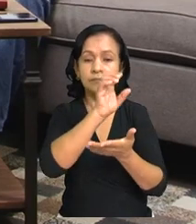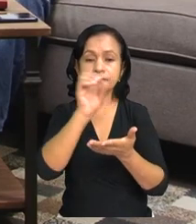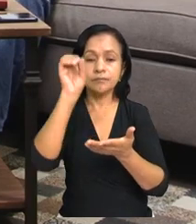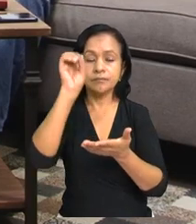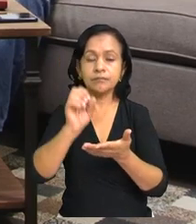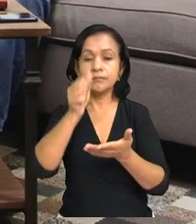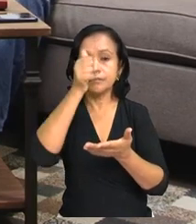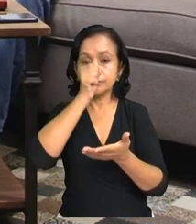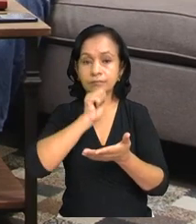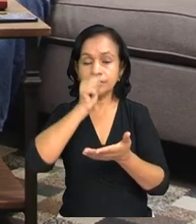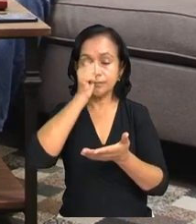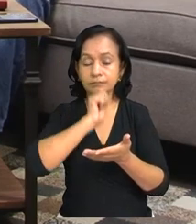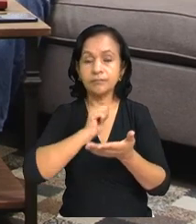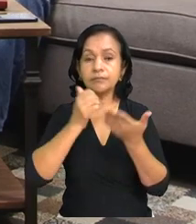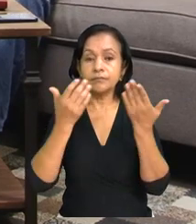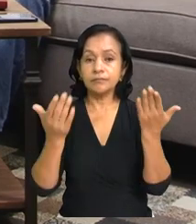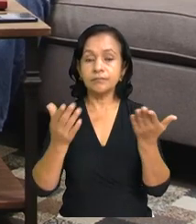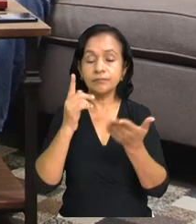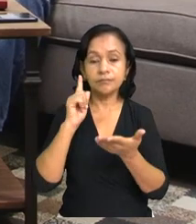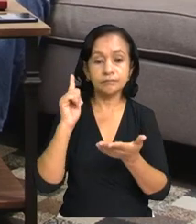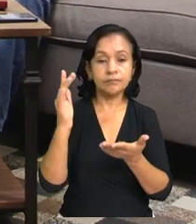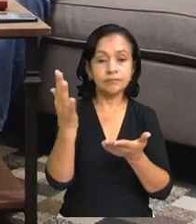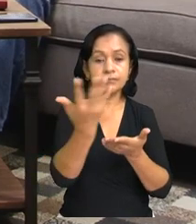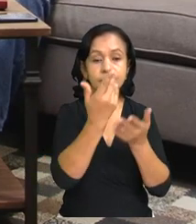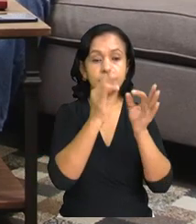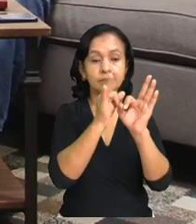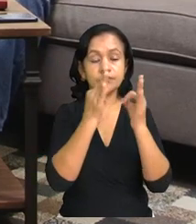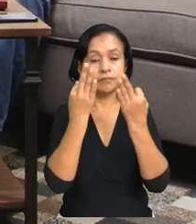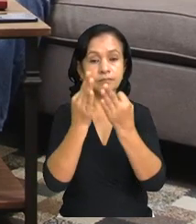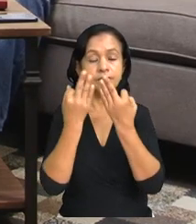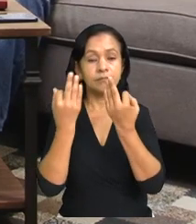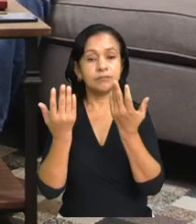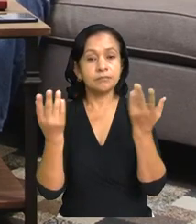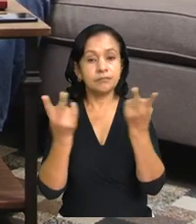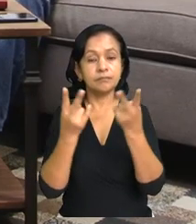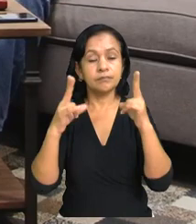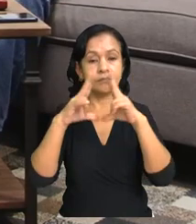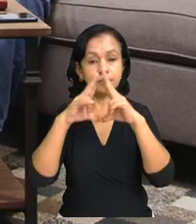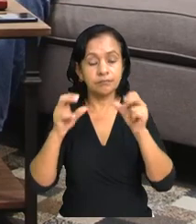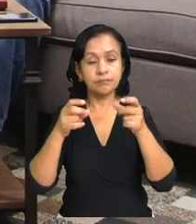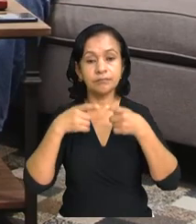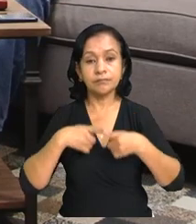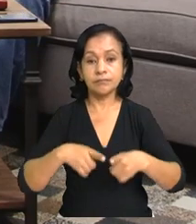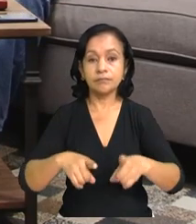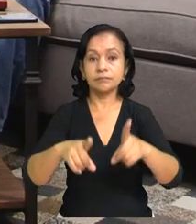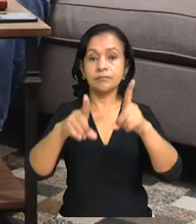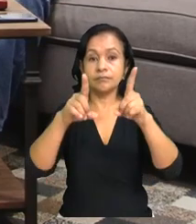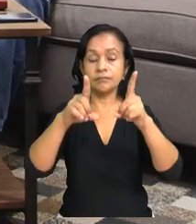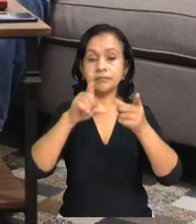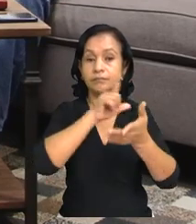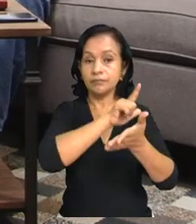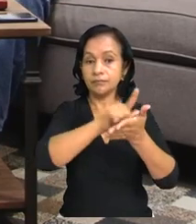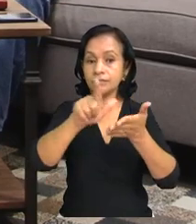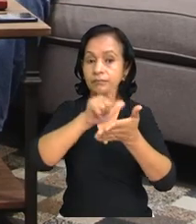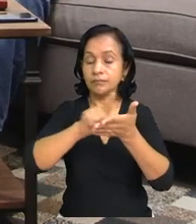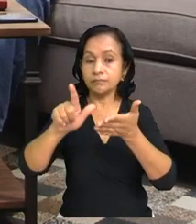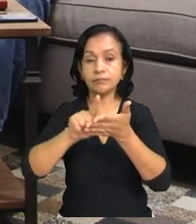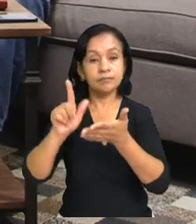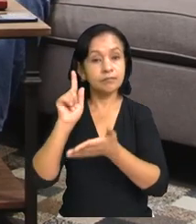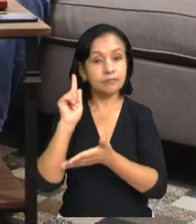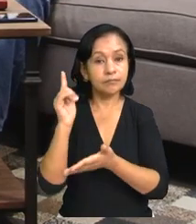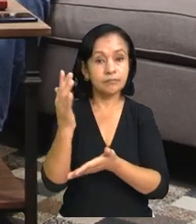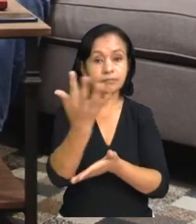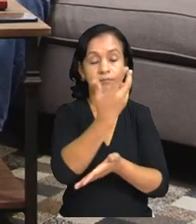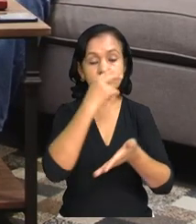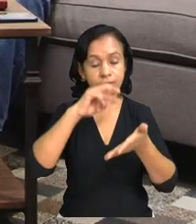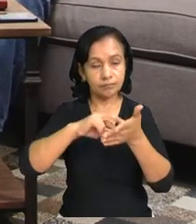agua potable para todas las familias rurales, 100% de saneamiento digno e higiene, higiene para todos, porque eso